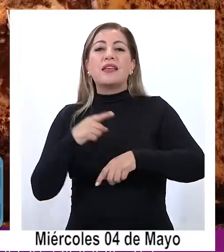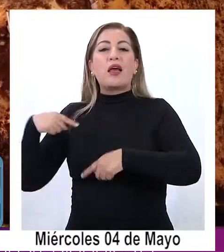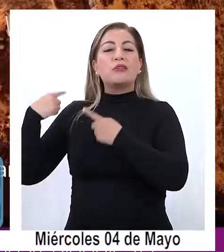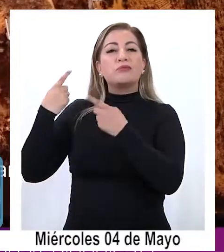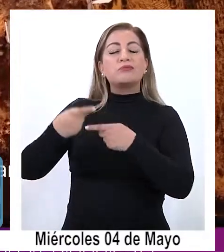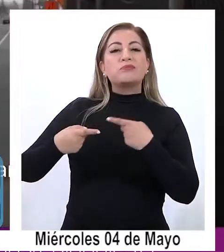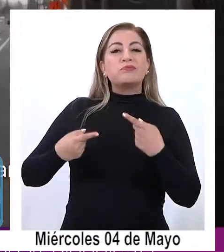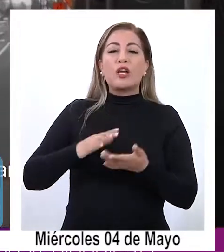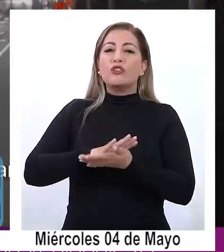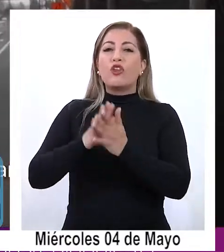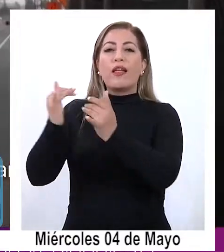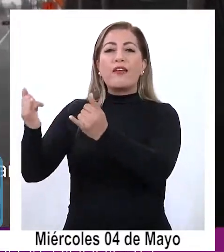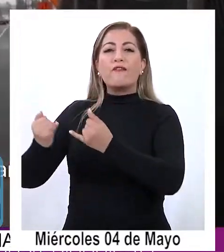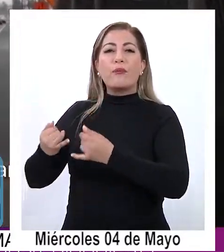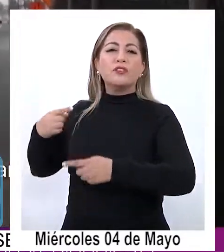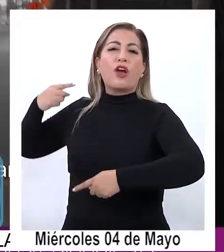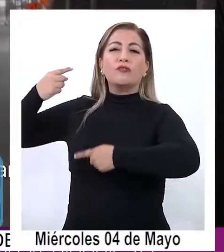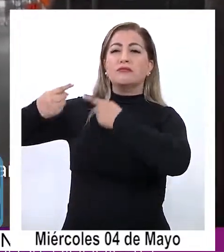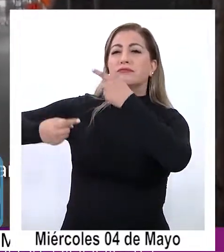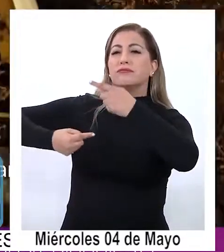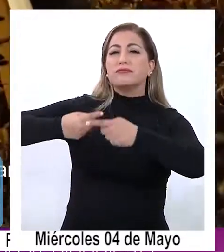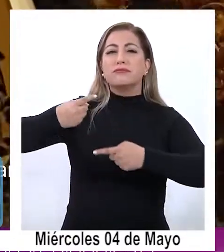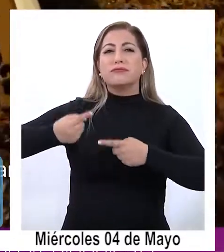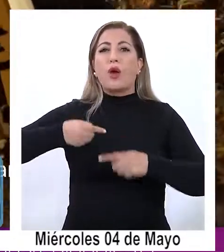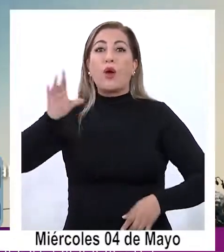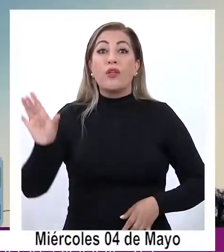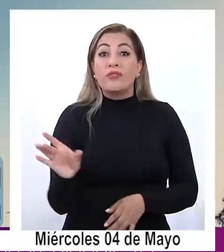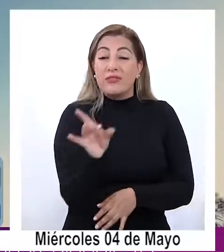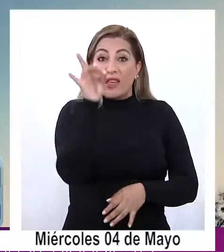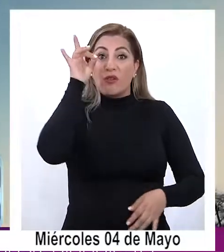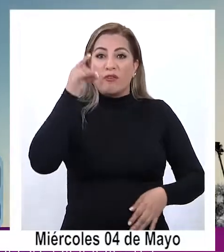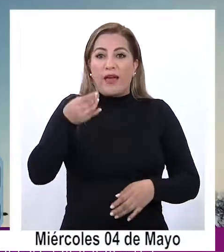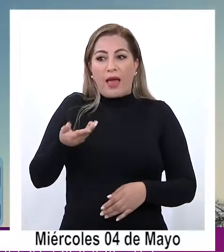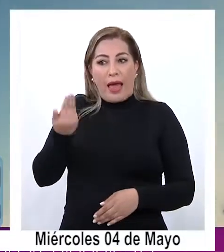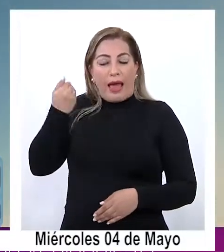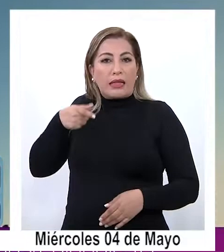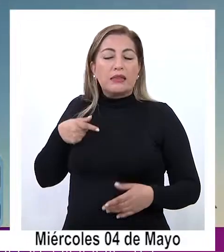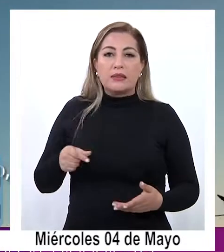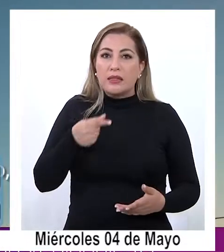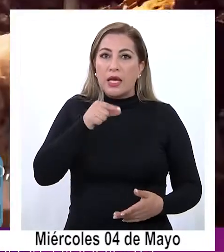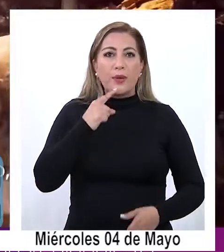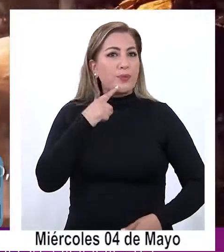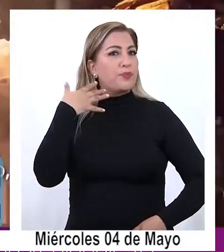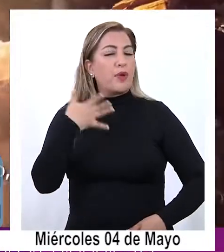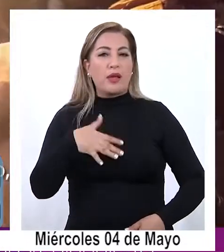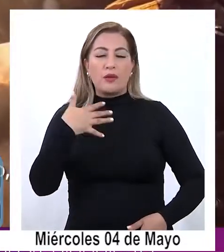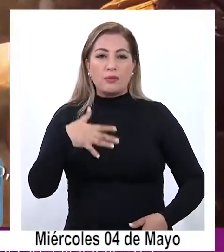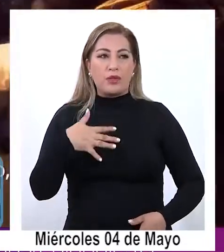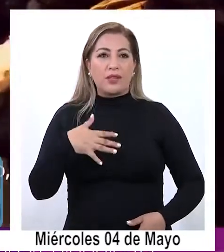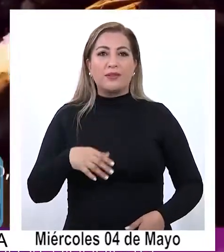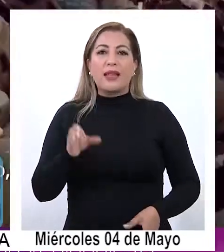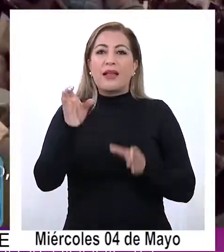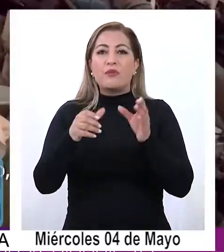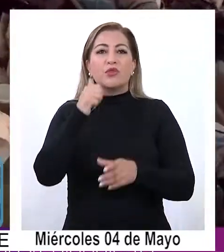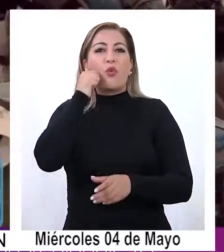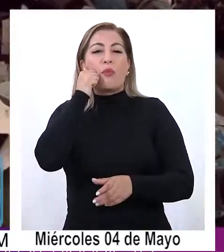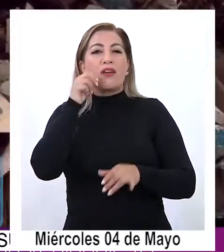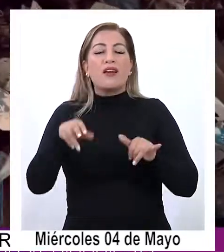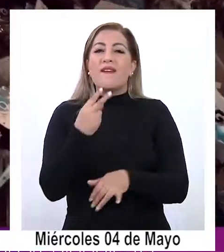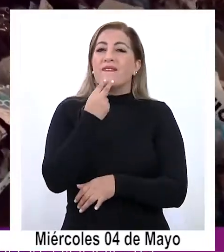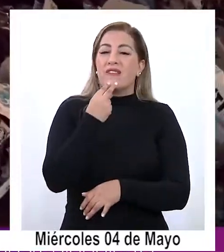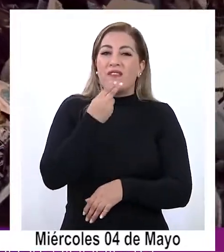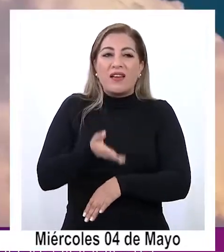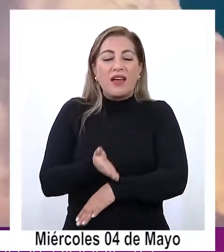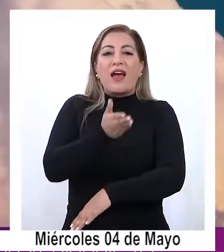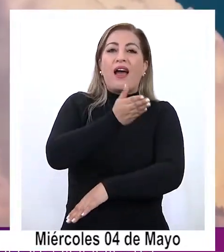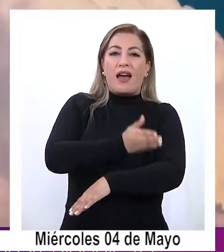recopila toda la información de uno de los hallazgos recientes más relevantes de asentamientos humanos previos